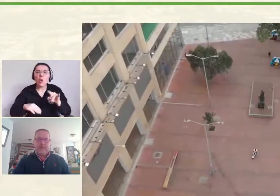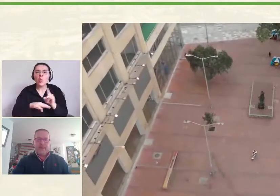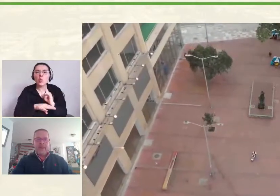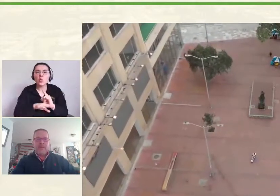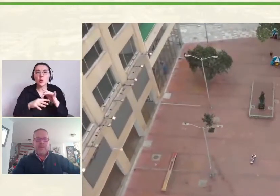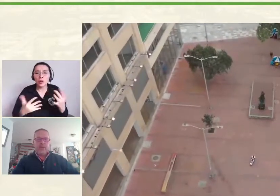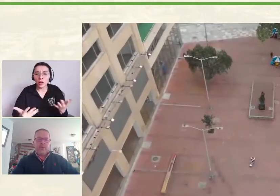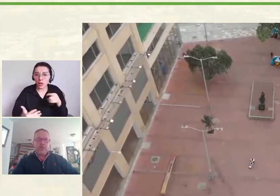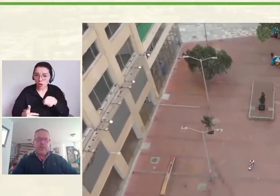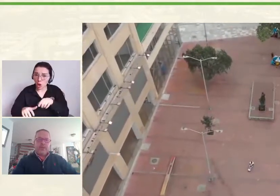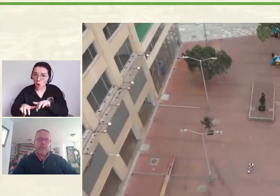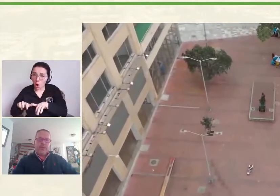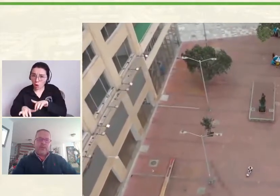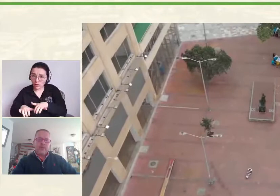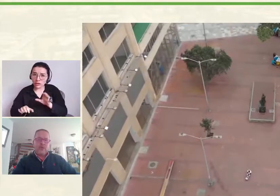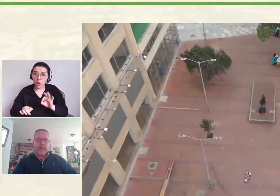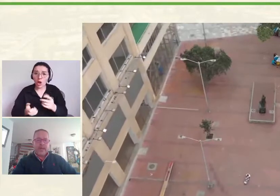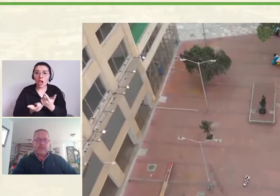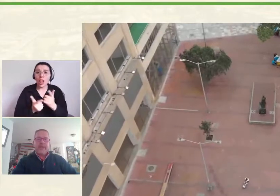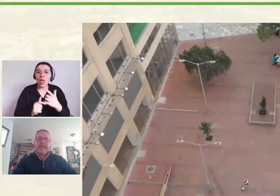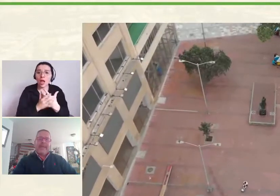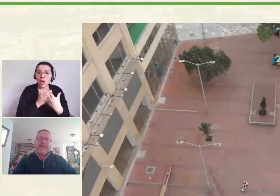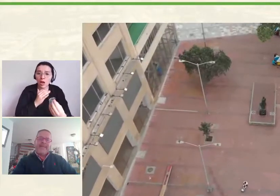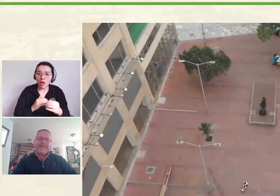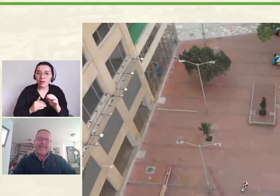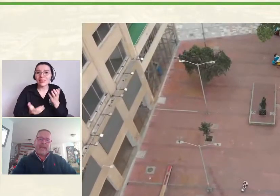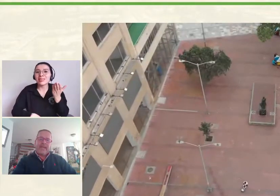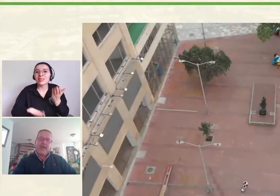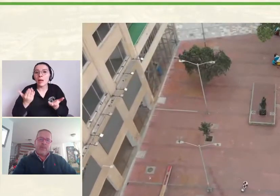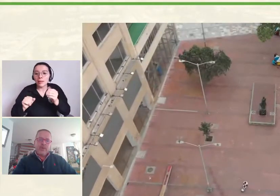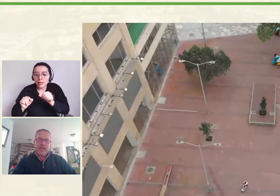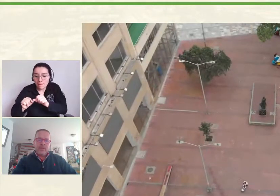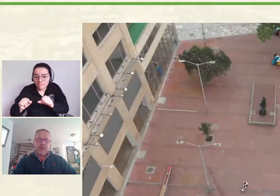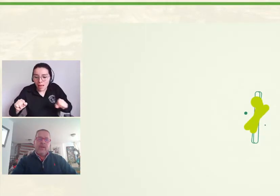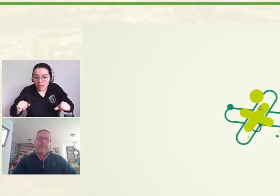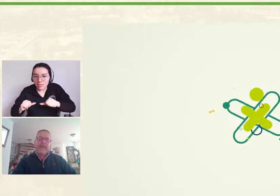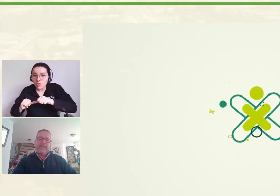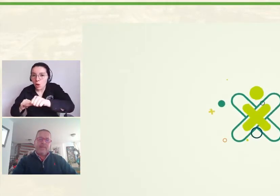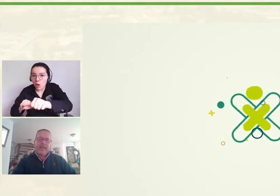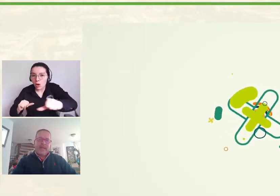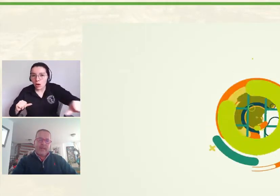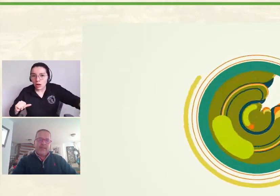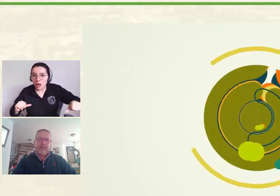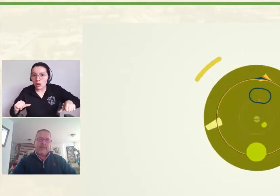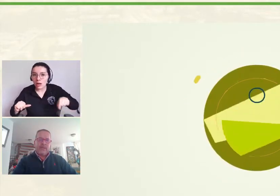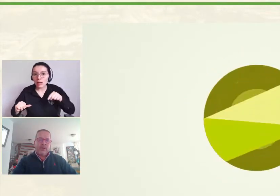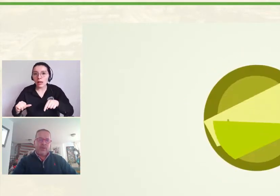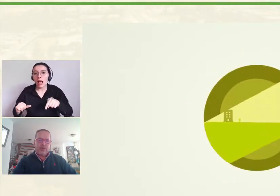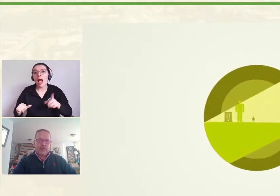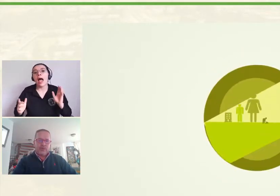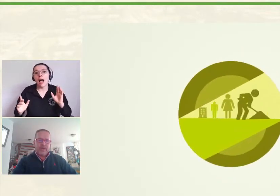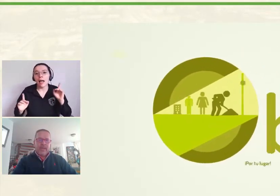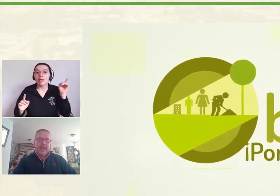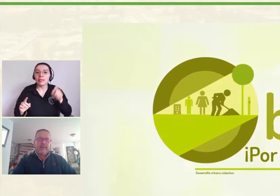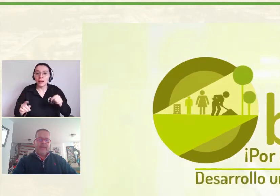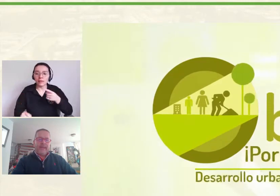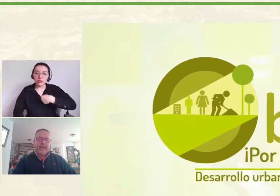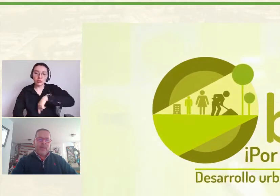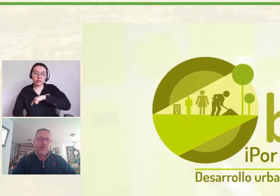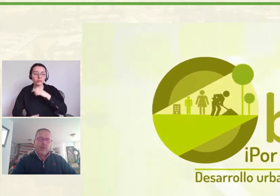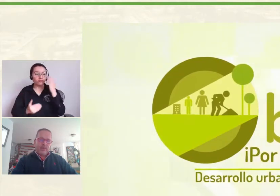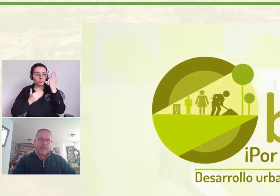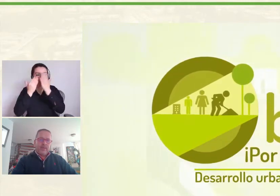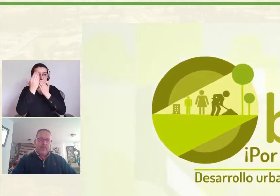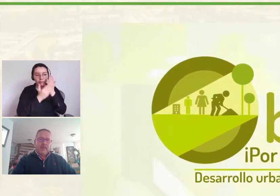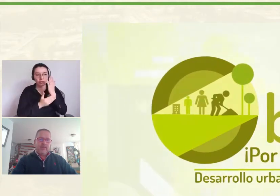finalmente dependiendo de tu uso y de tus metros cuadrados y de la cercanía al proyecto, de esa manera también definimos nosotros el tema